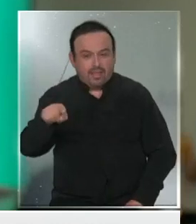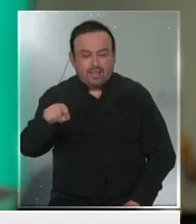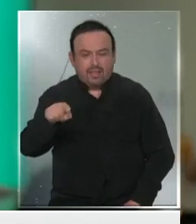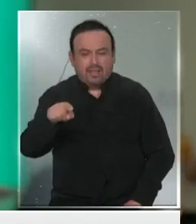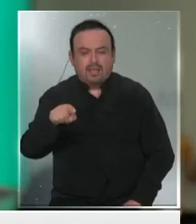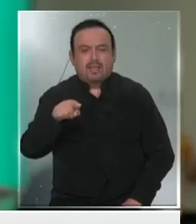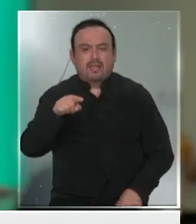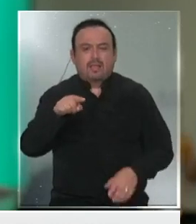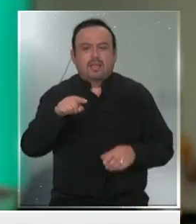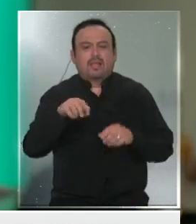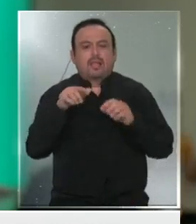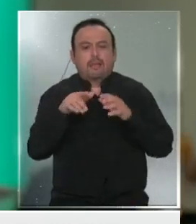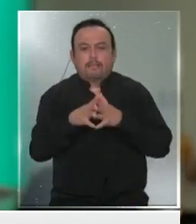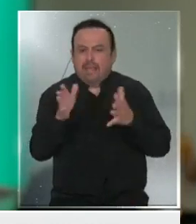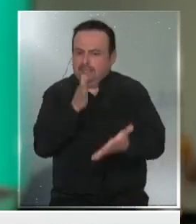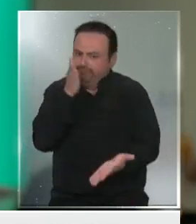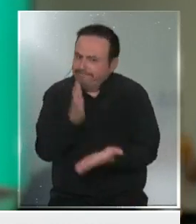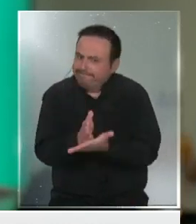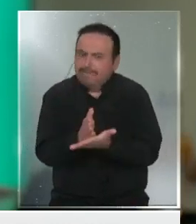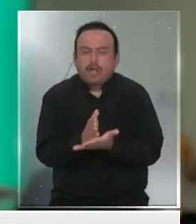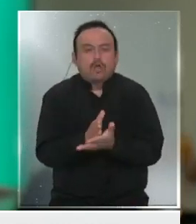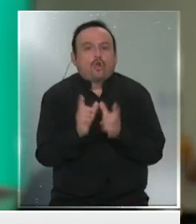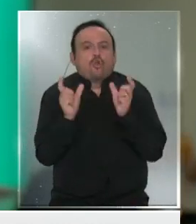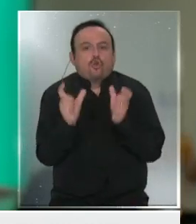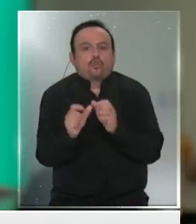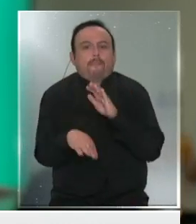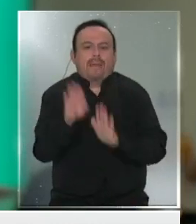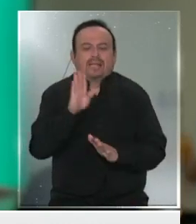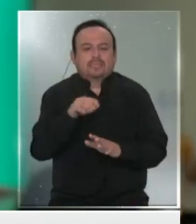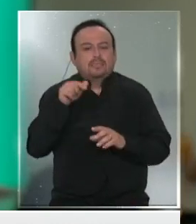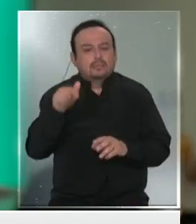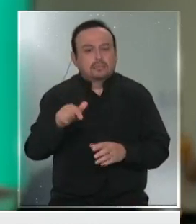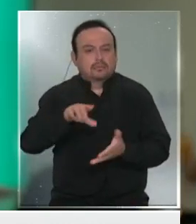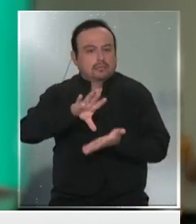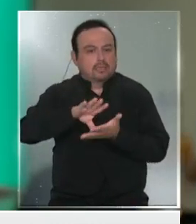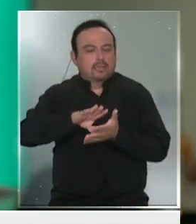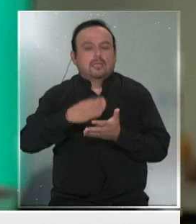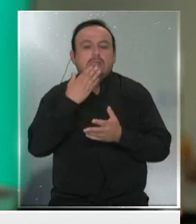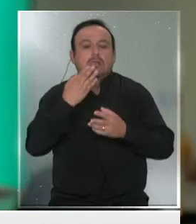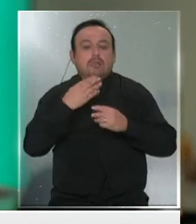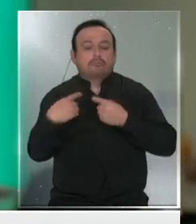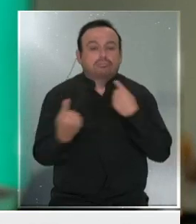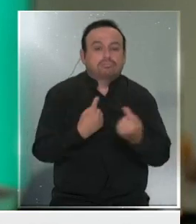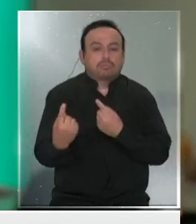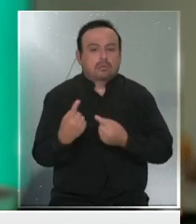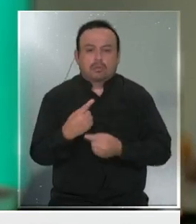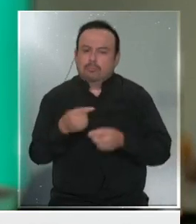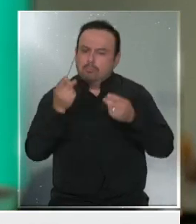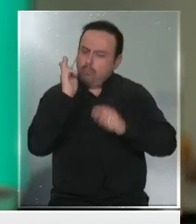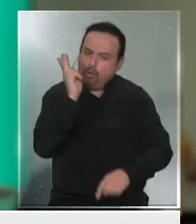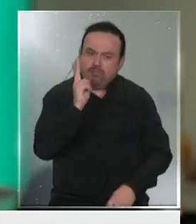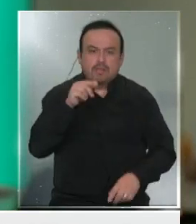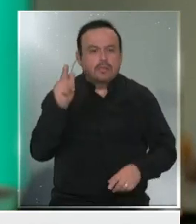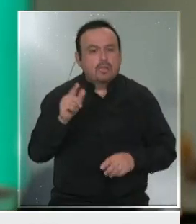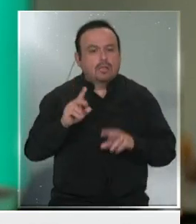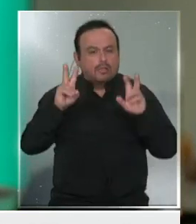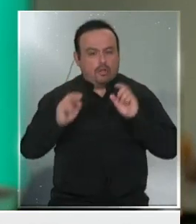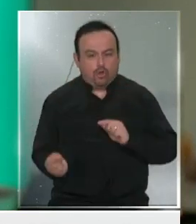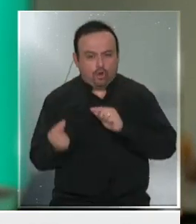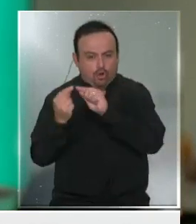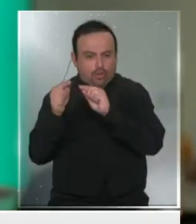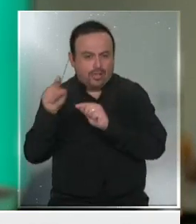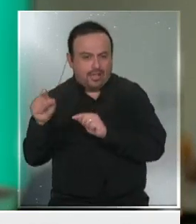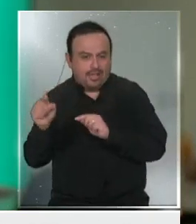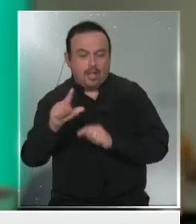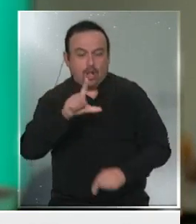van a intensificar las medidas sanitarias en ese país, incluso con restricción de movimiento. Para profundizar en ese tema, tomamos contacto